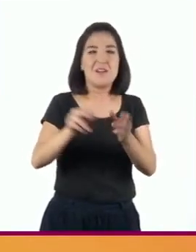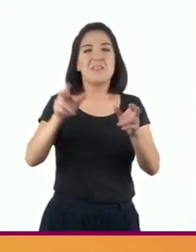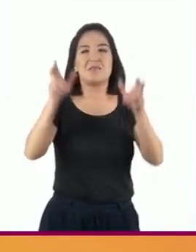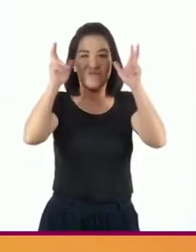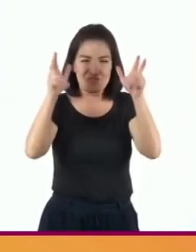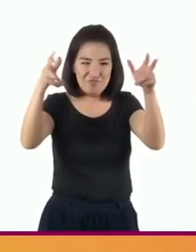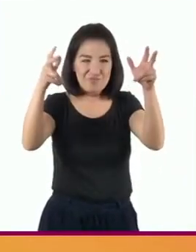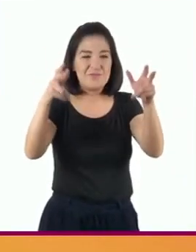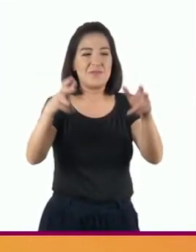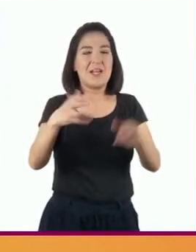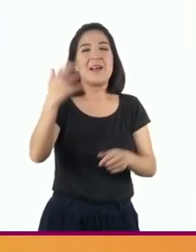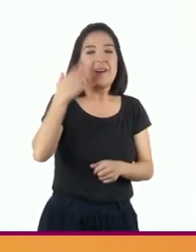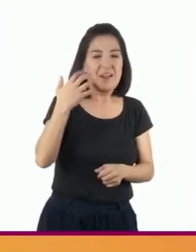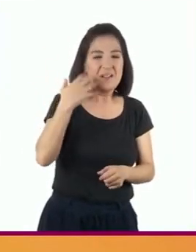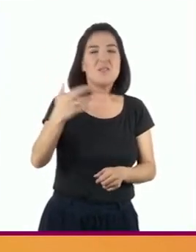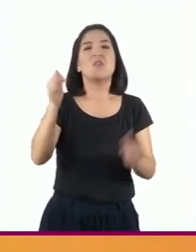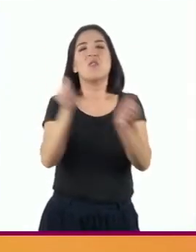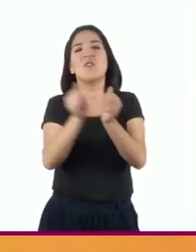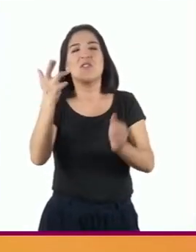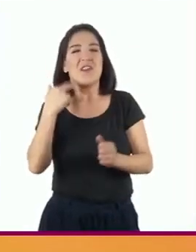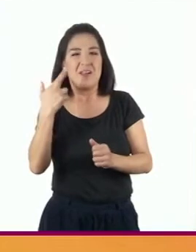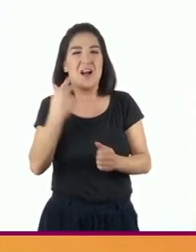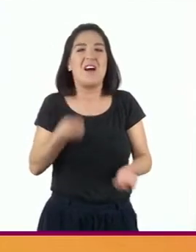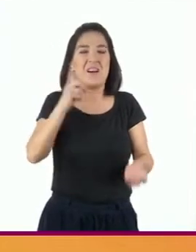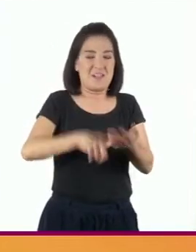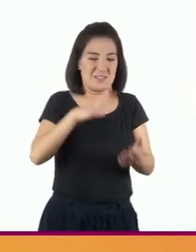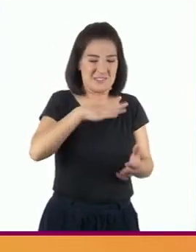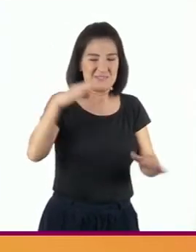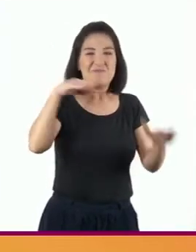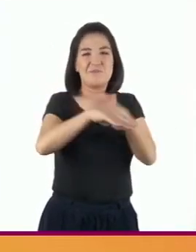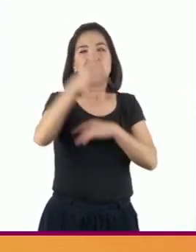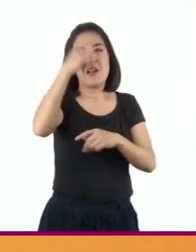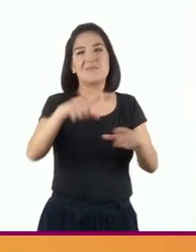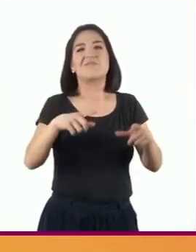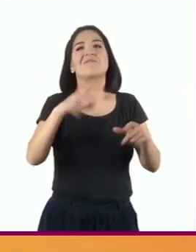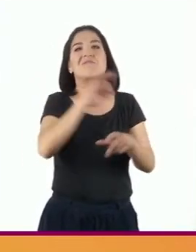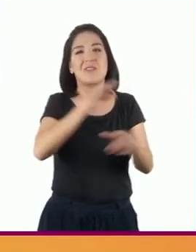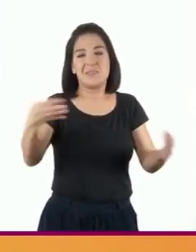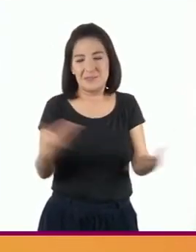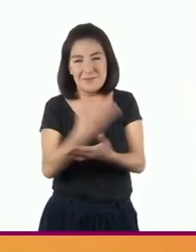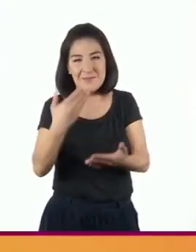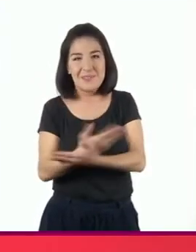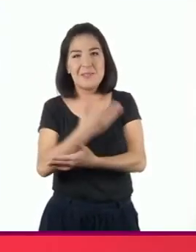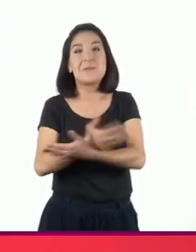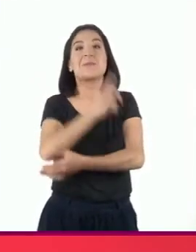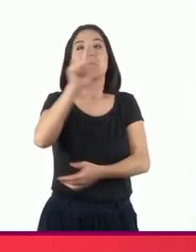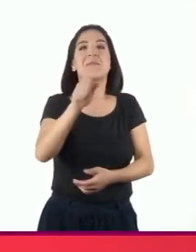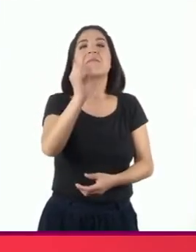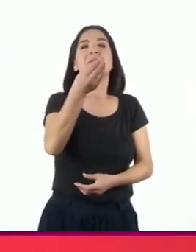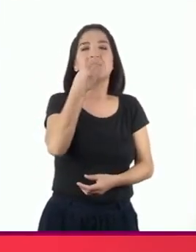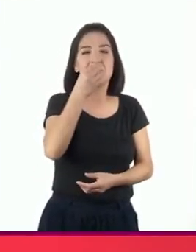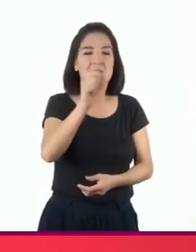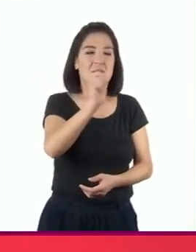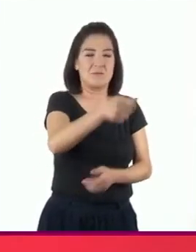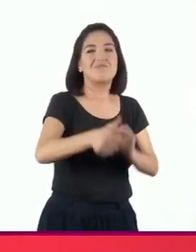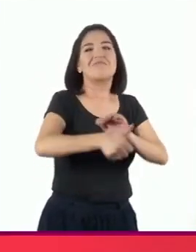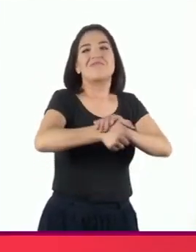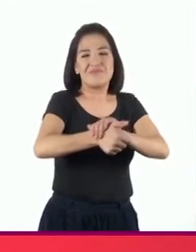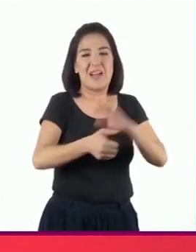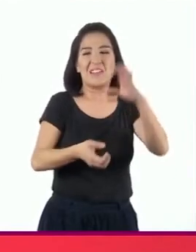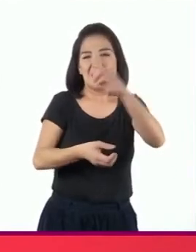tortugas. Otro factor que contribuyó en la disminución de su población fue el hecho de introducir en su hábitat